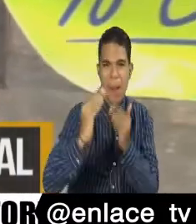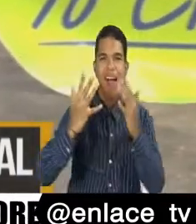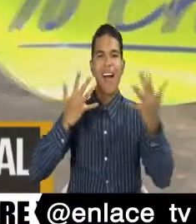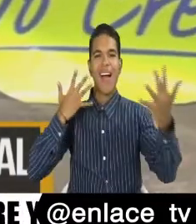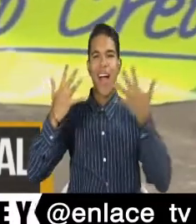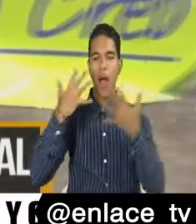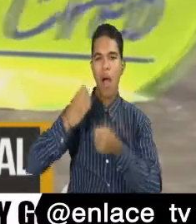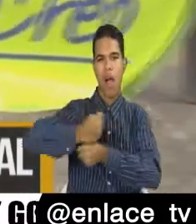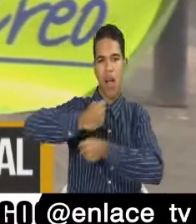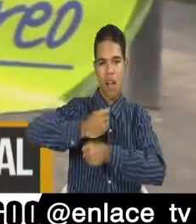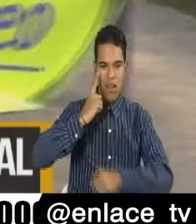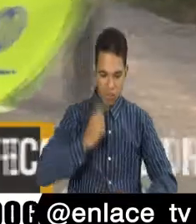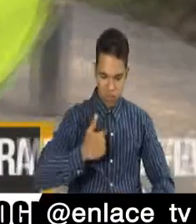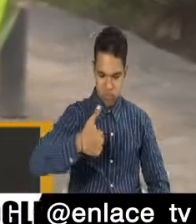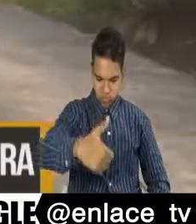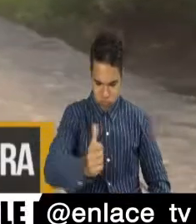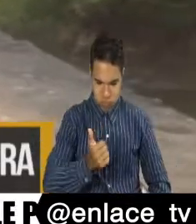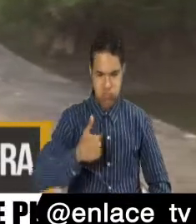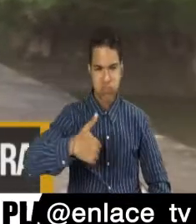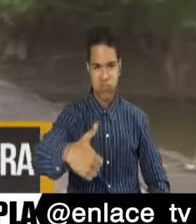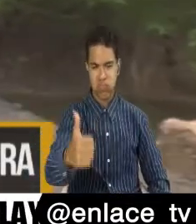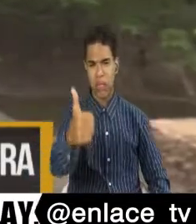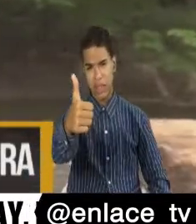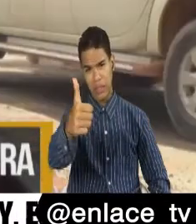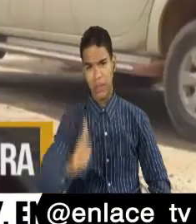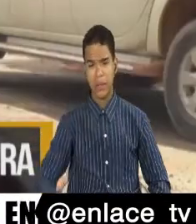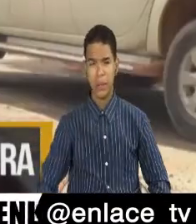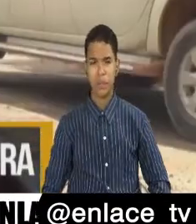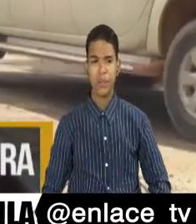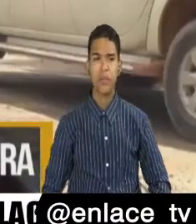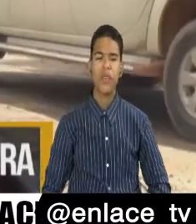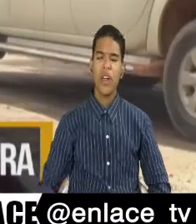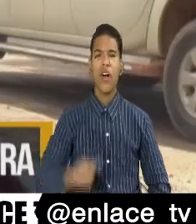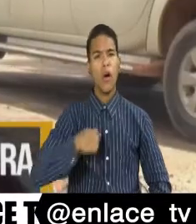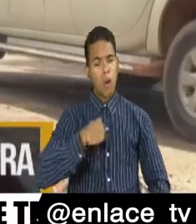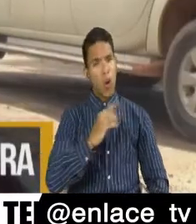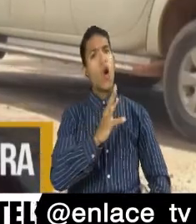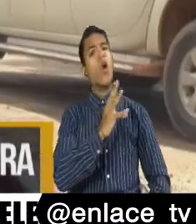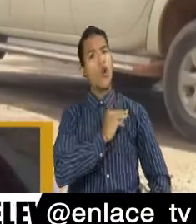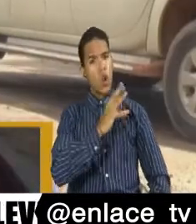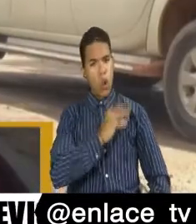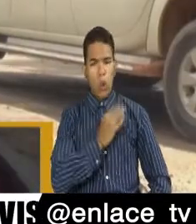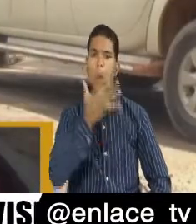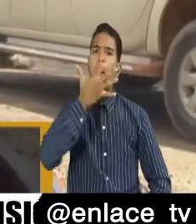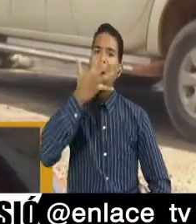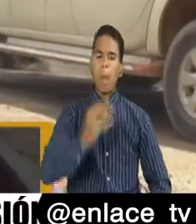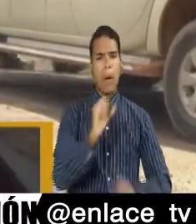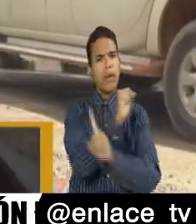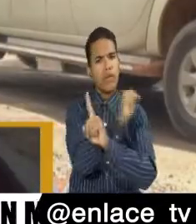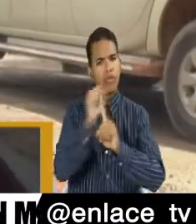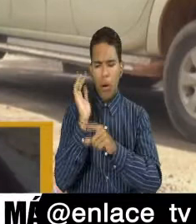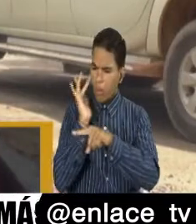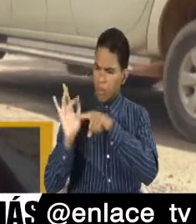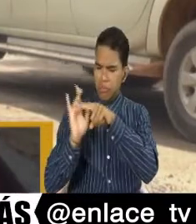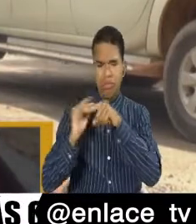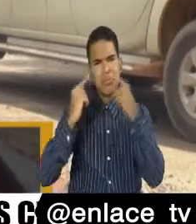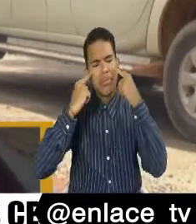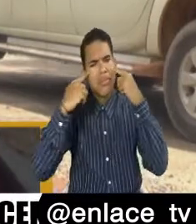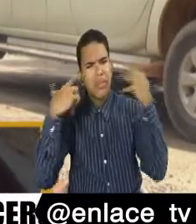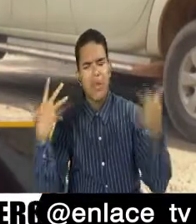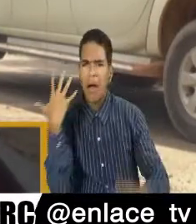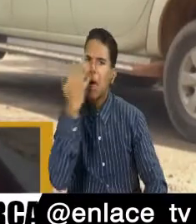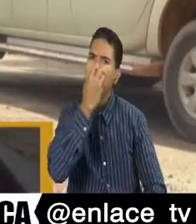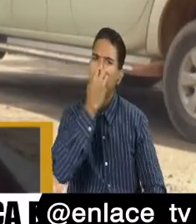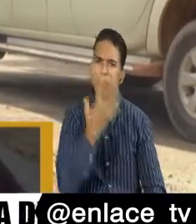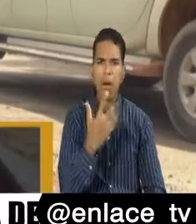diversificar su actividad económica. Y estamos muy contentos por esta obra, por esta una obra social tan grande y tan maravillosa que hemos